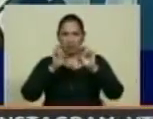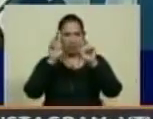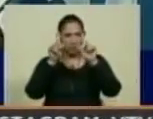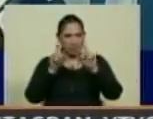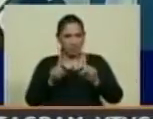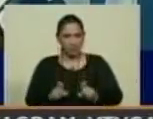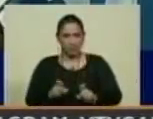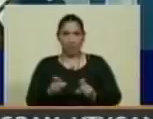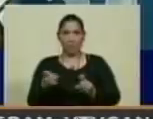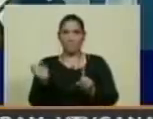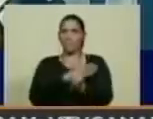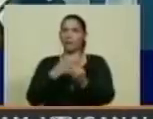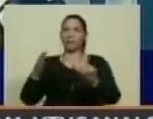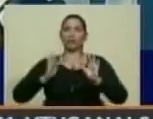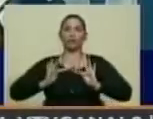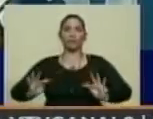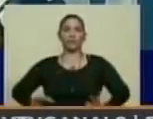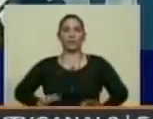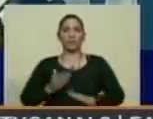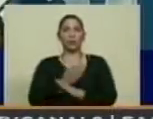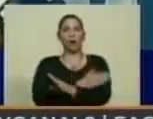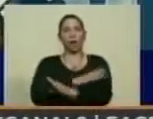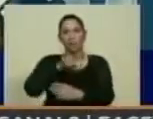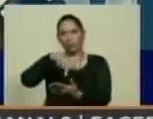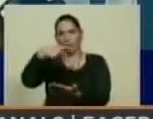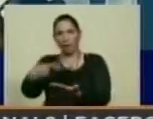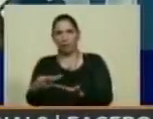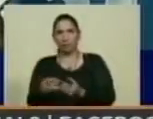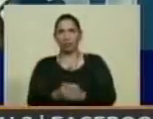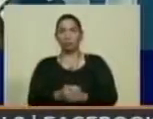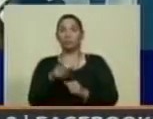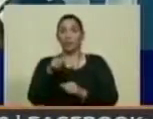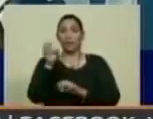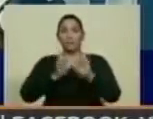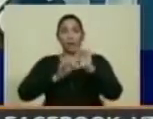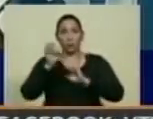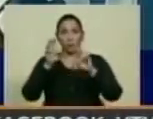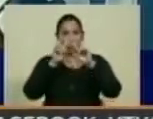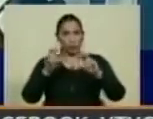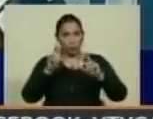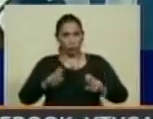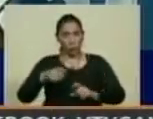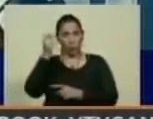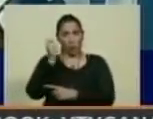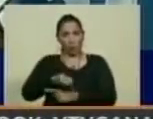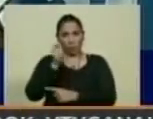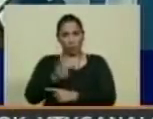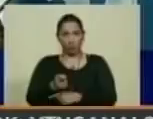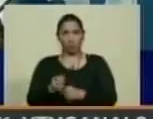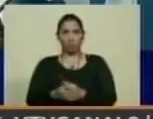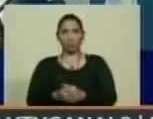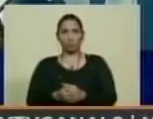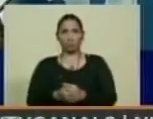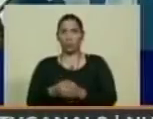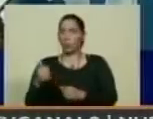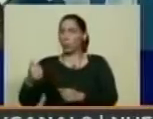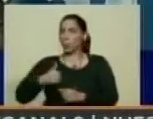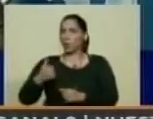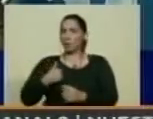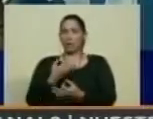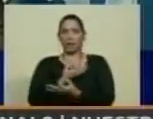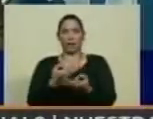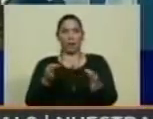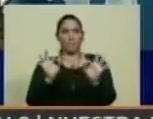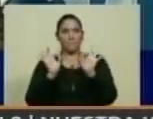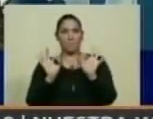a esa caída. Vale decir que esta autopsia es completamente auditable por cualquier experto, pues está